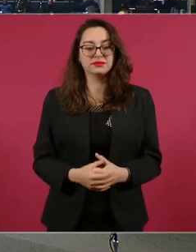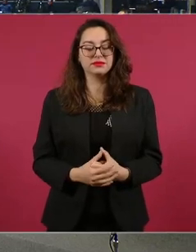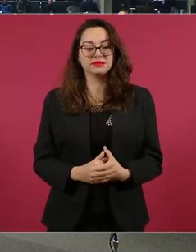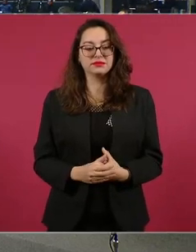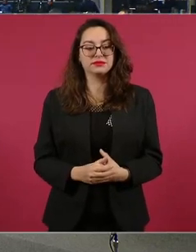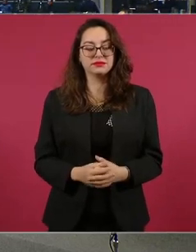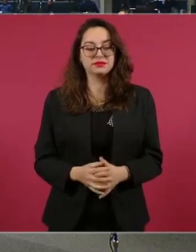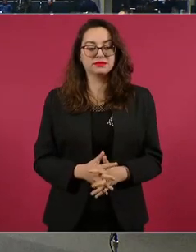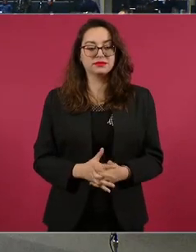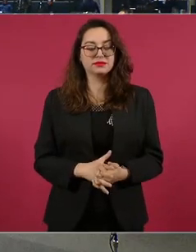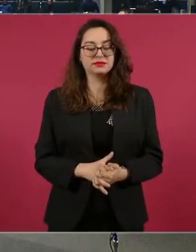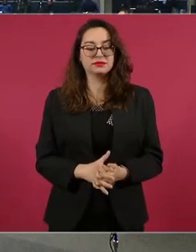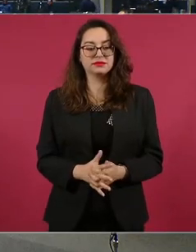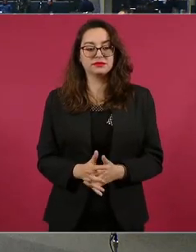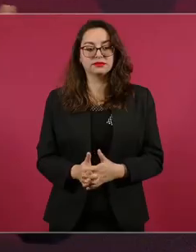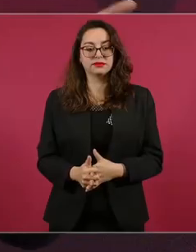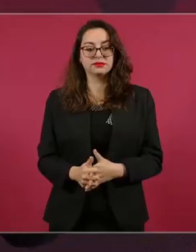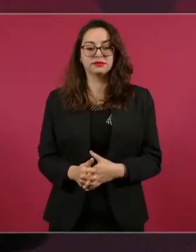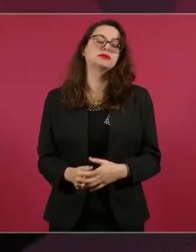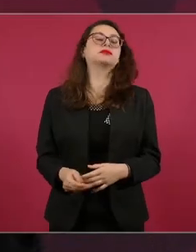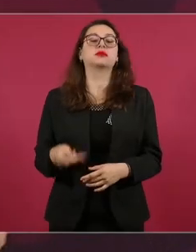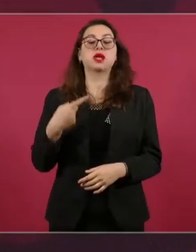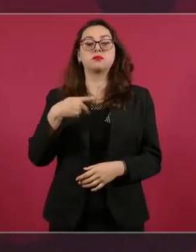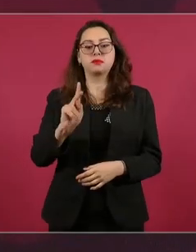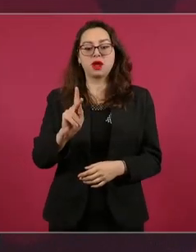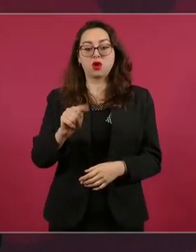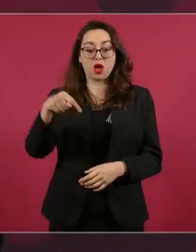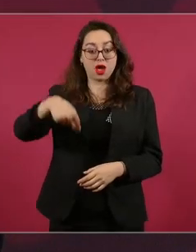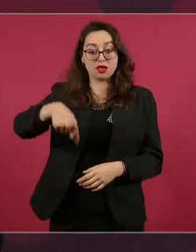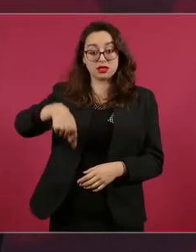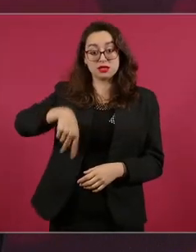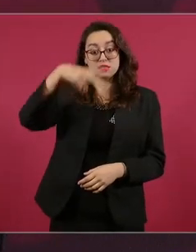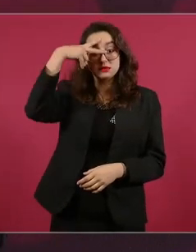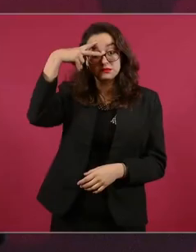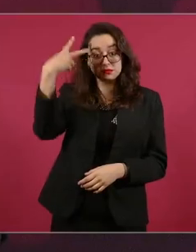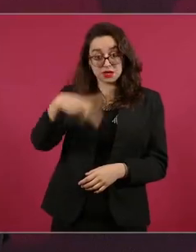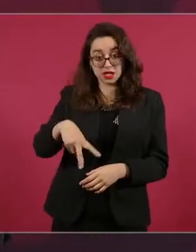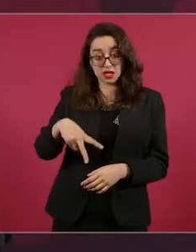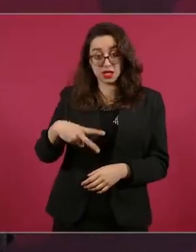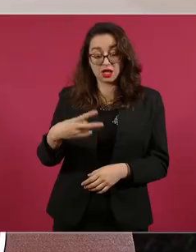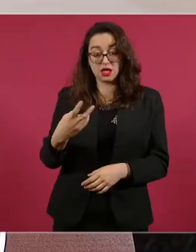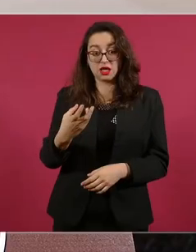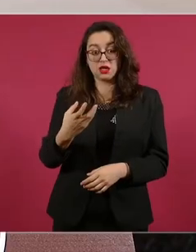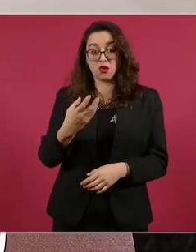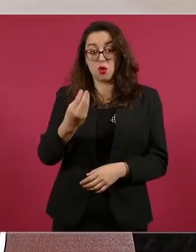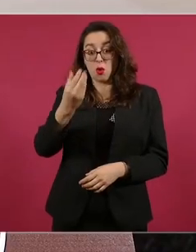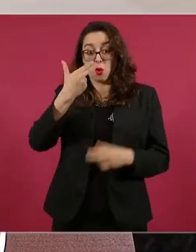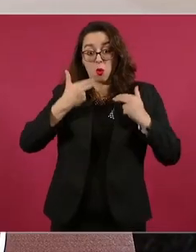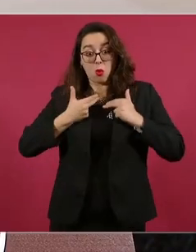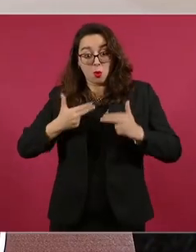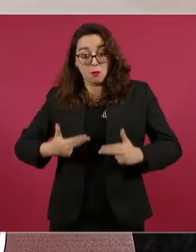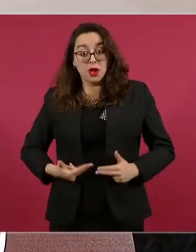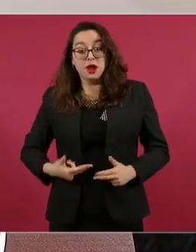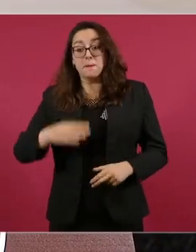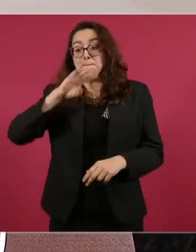todas maneras, nosotros no permitimos aquí para consumo